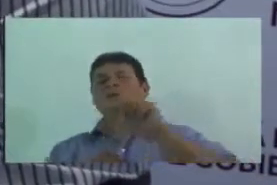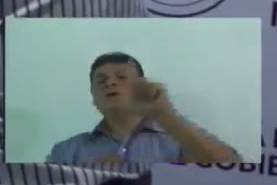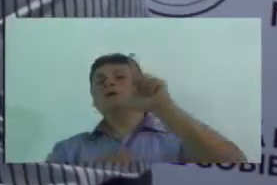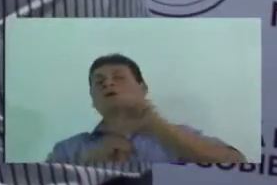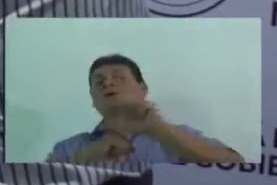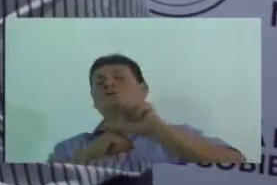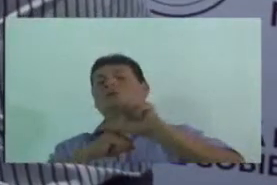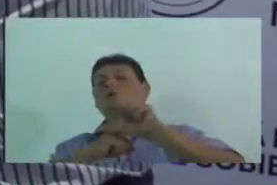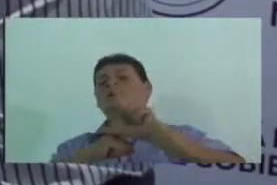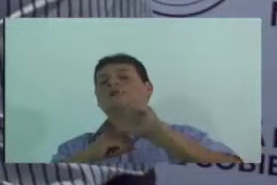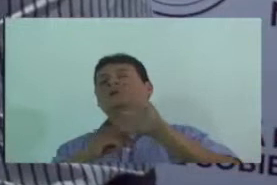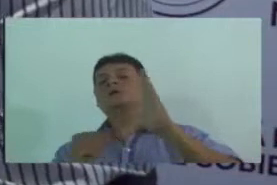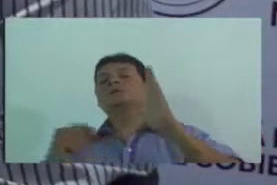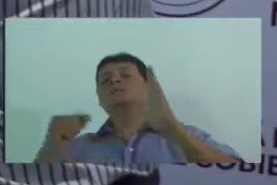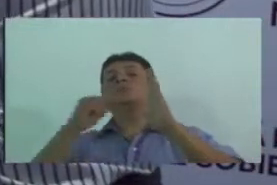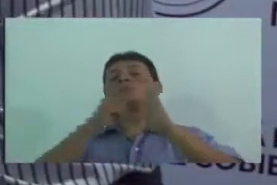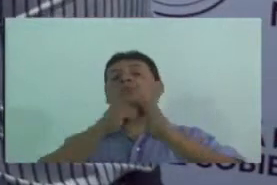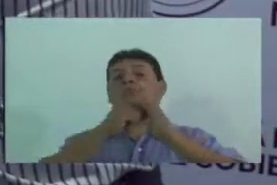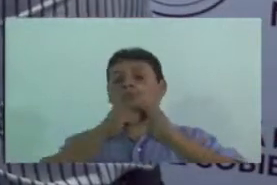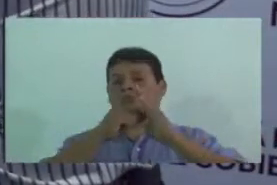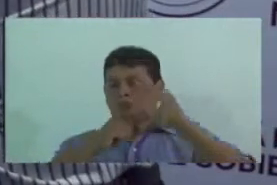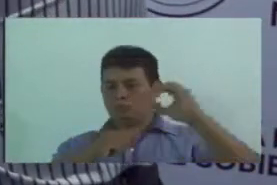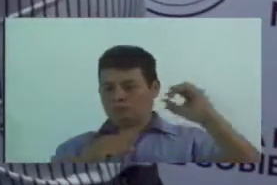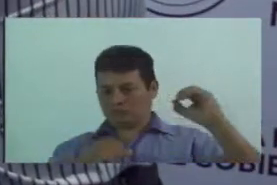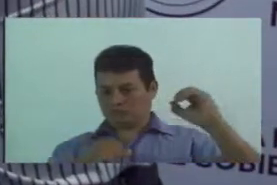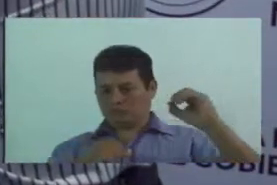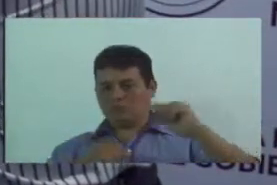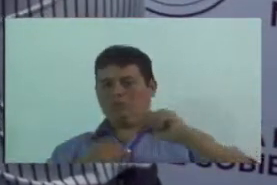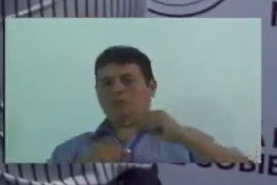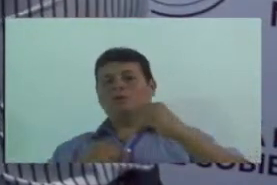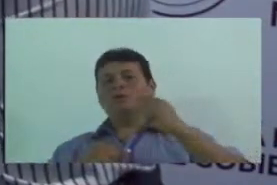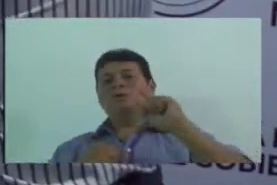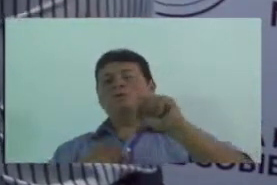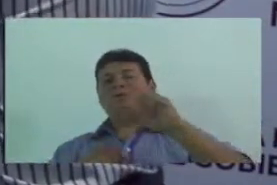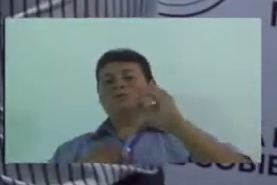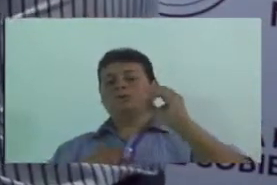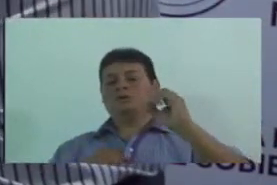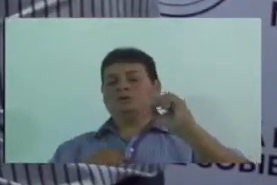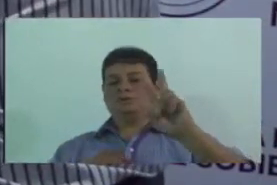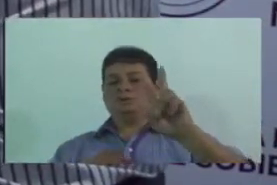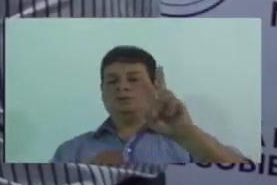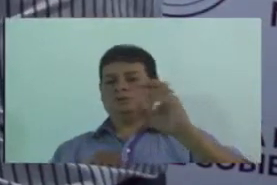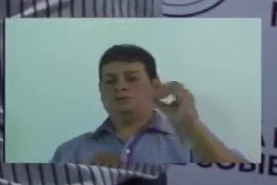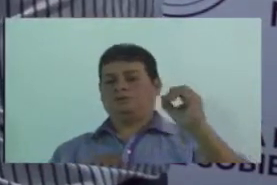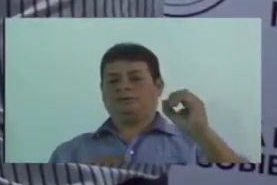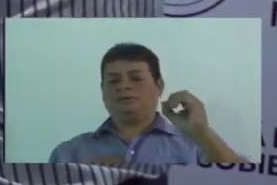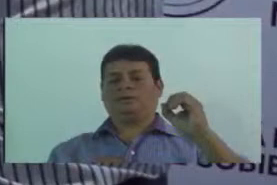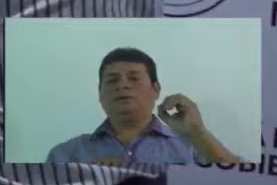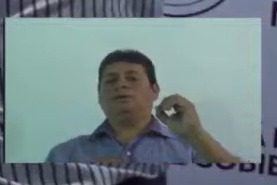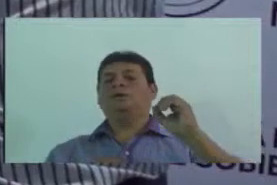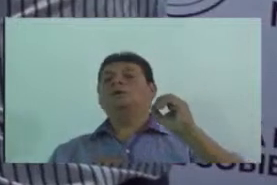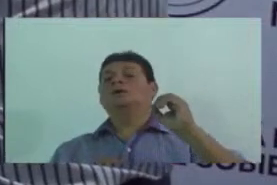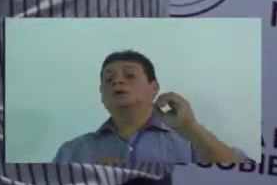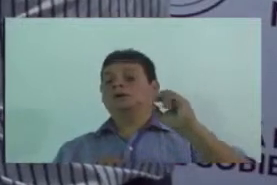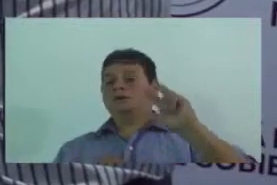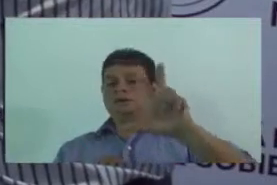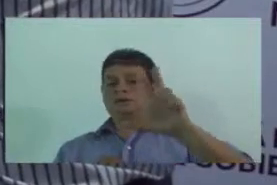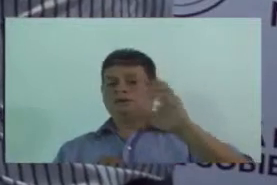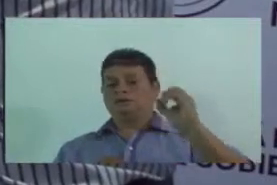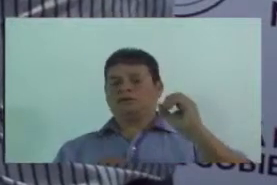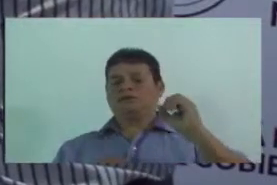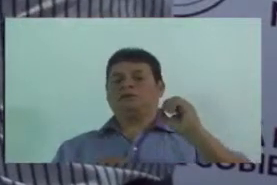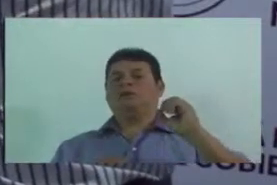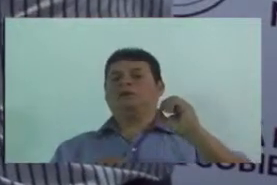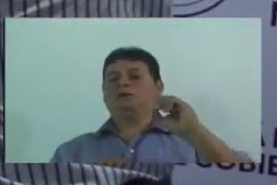punto 0. Y empezamos a contar. 0, 10, 20, vamos, ahí como nos indica, 90,